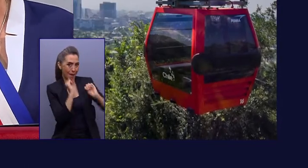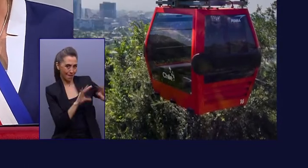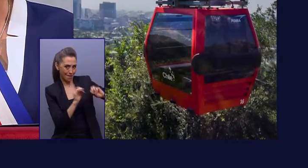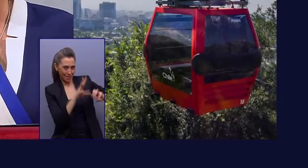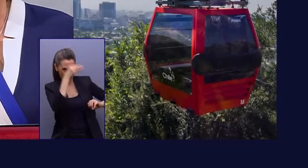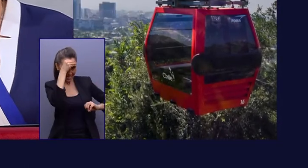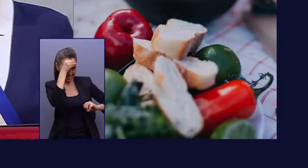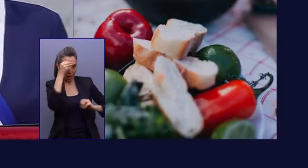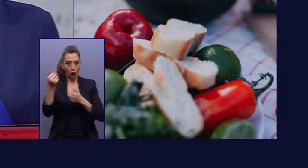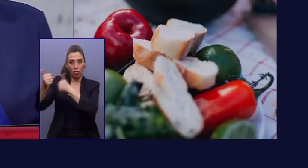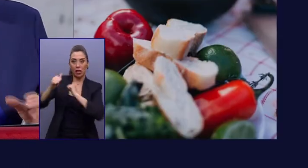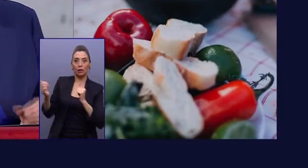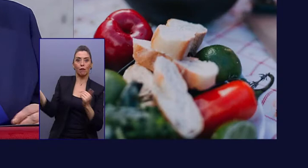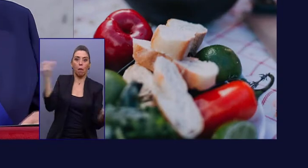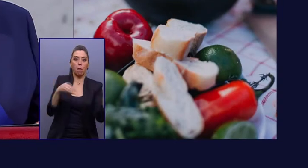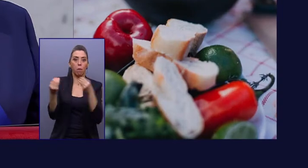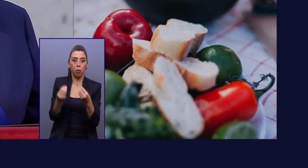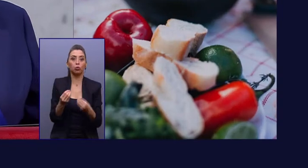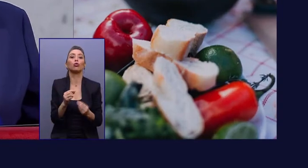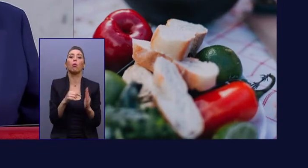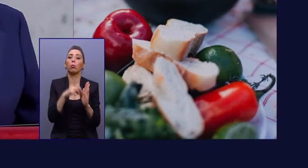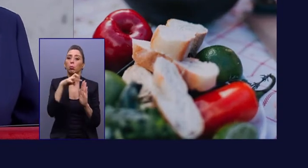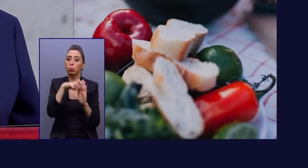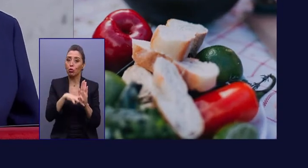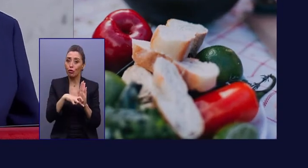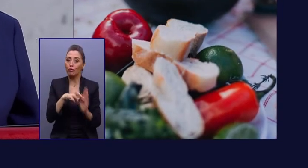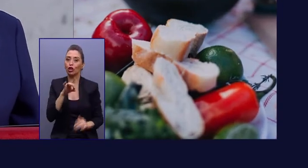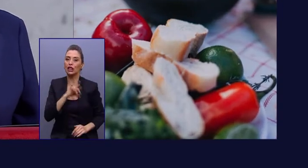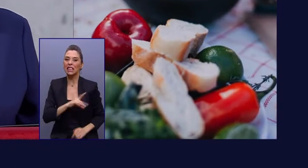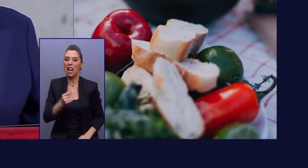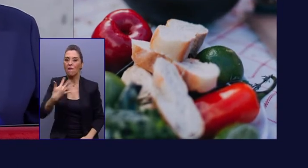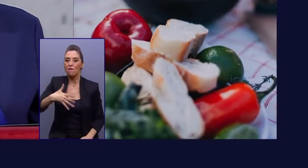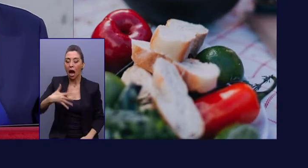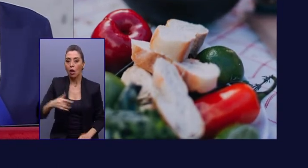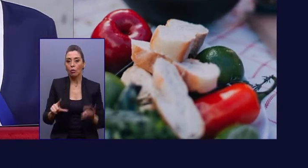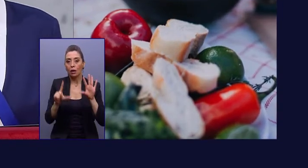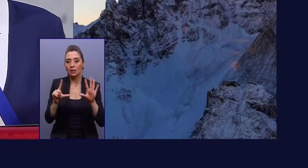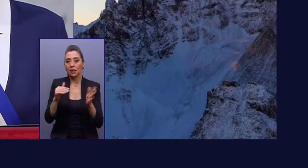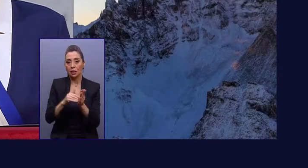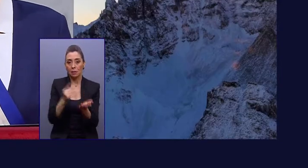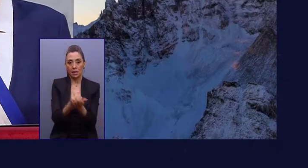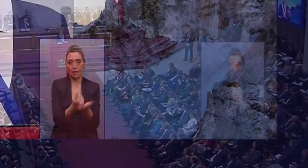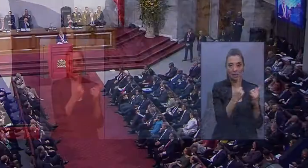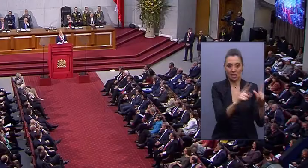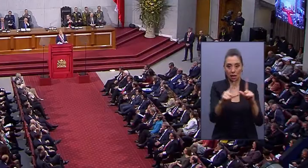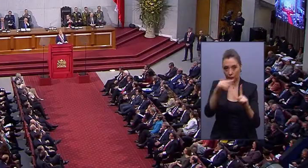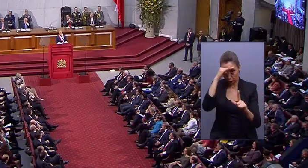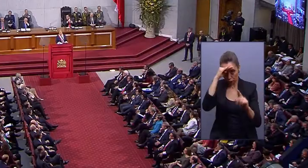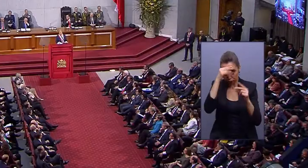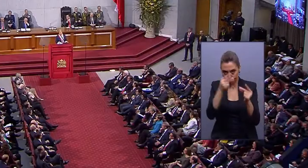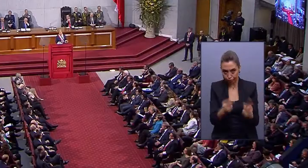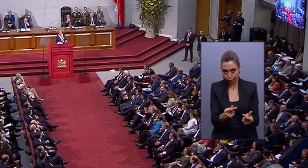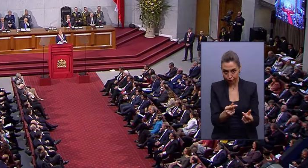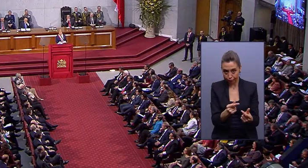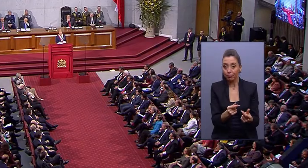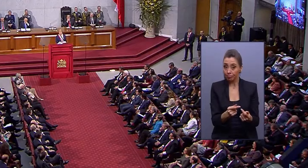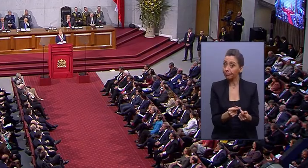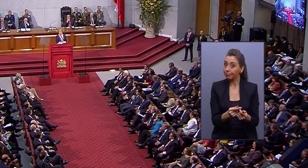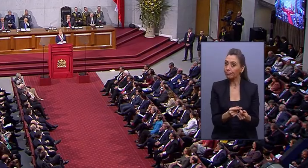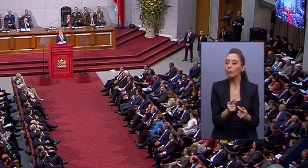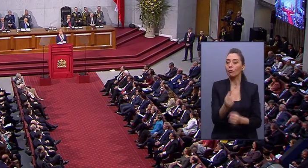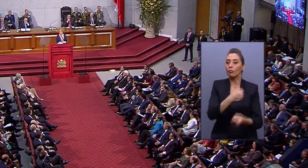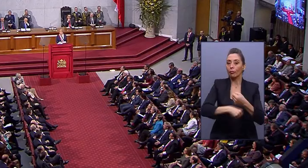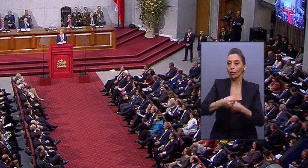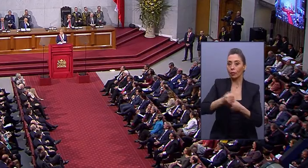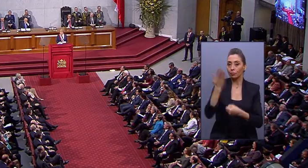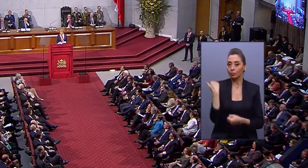desafío, con iniciativas como Chile Valora, que ha contribuido con 7.000 certificaciones de competencia. De hecho, el